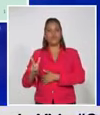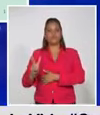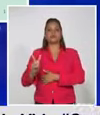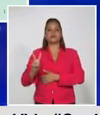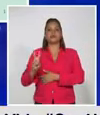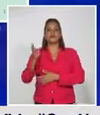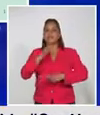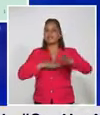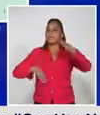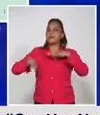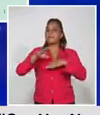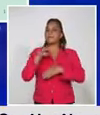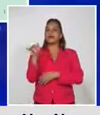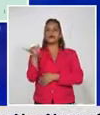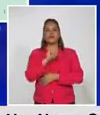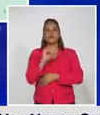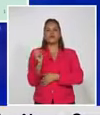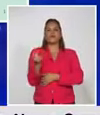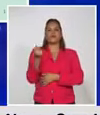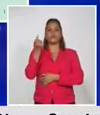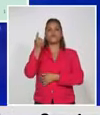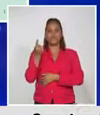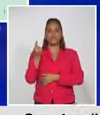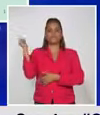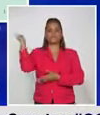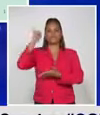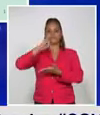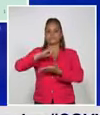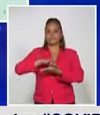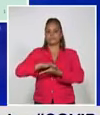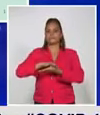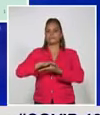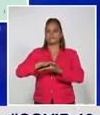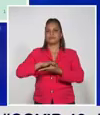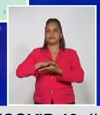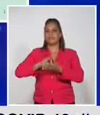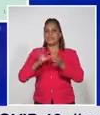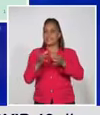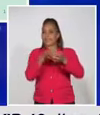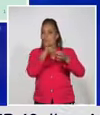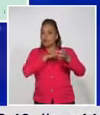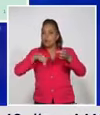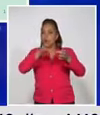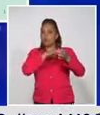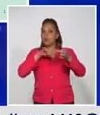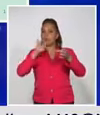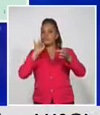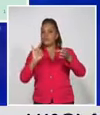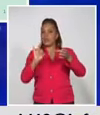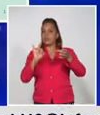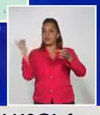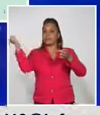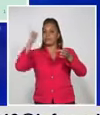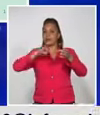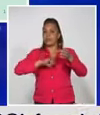Playa también un caso importado. De estos 7 casos importados de La